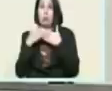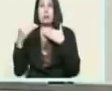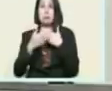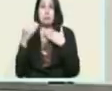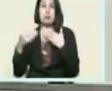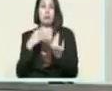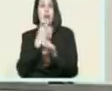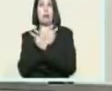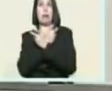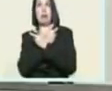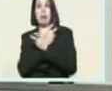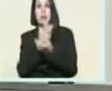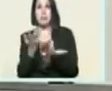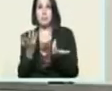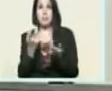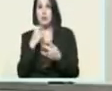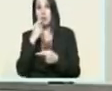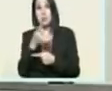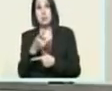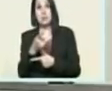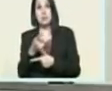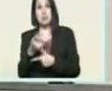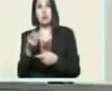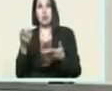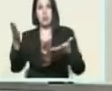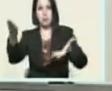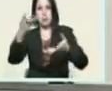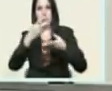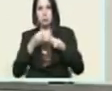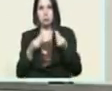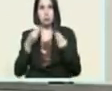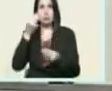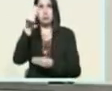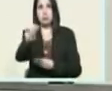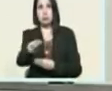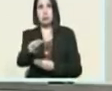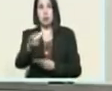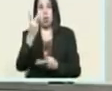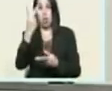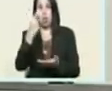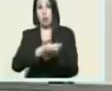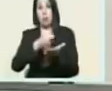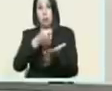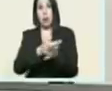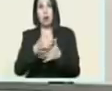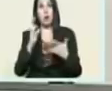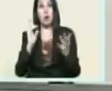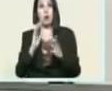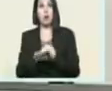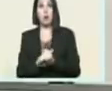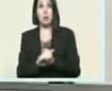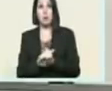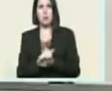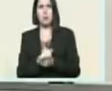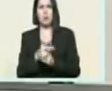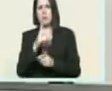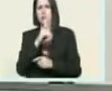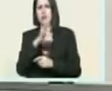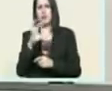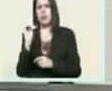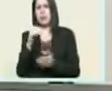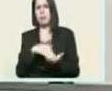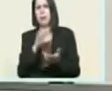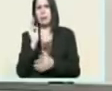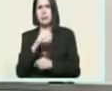ataques de veneno, le hubiera dicho, bueno, entrégame todo esto y te queda el doble de pago. Él tenía ahí unos 50